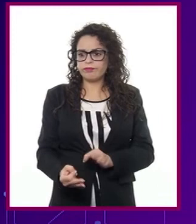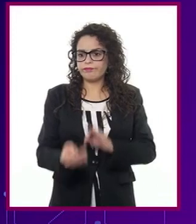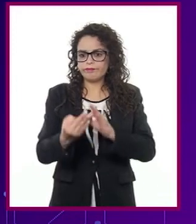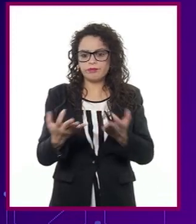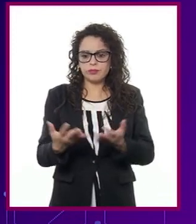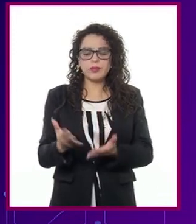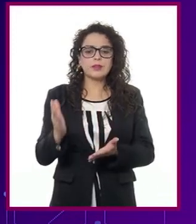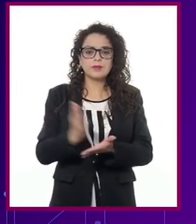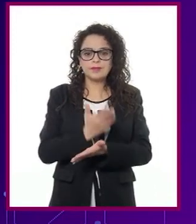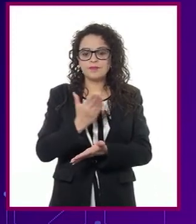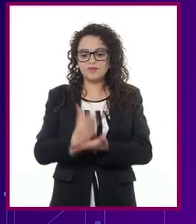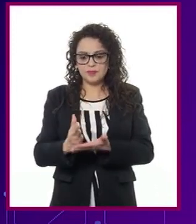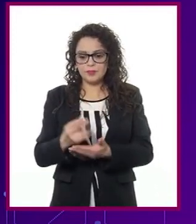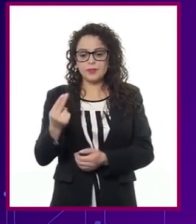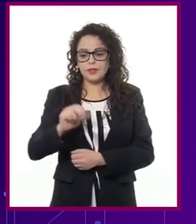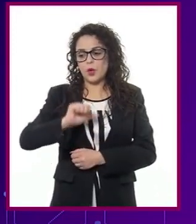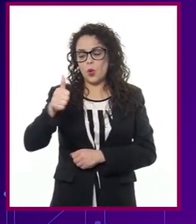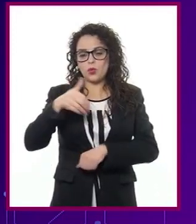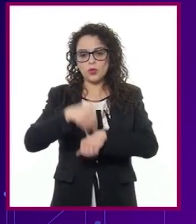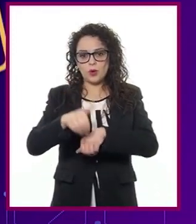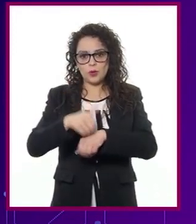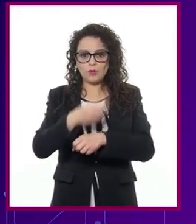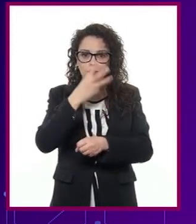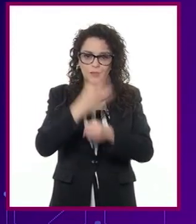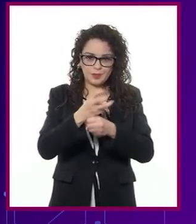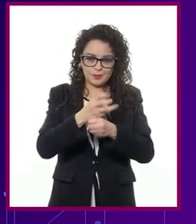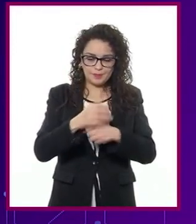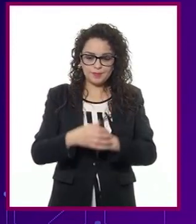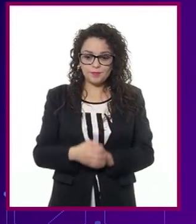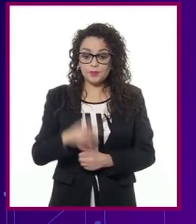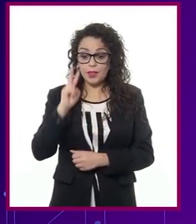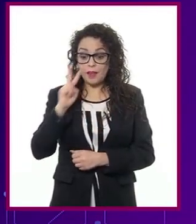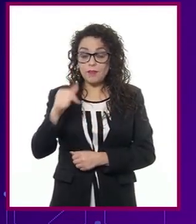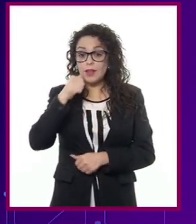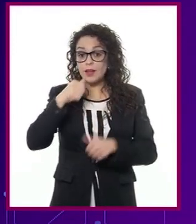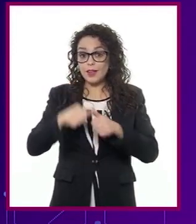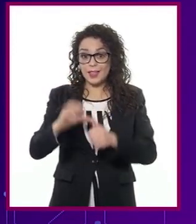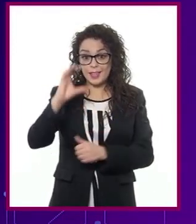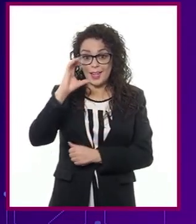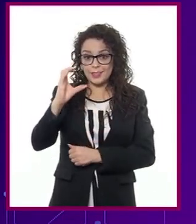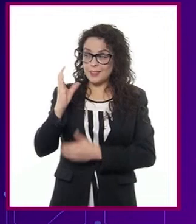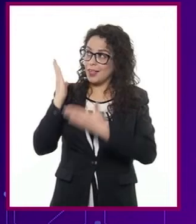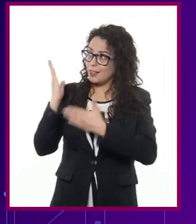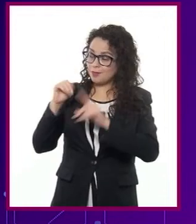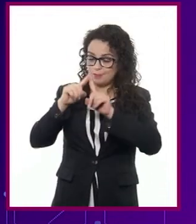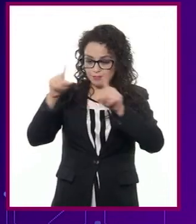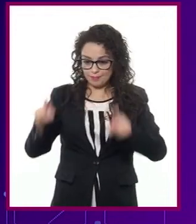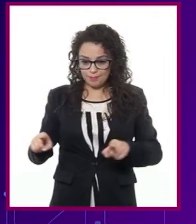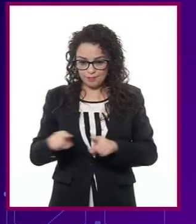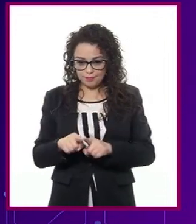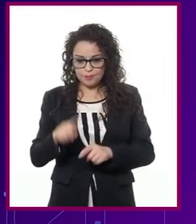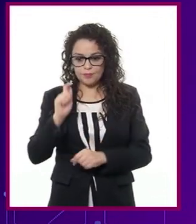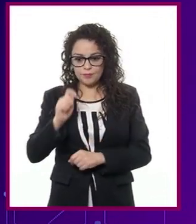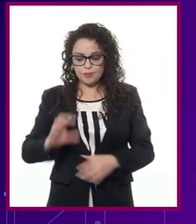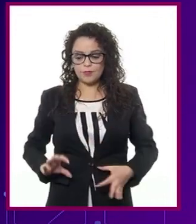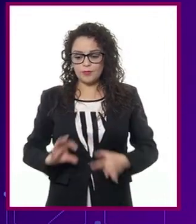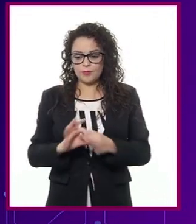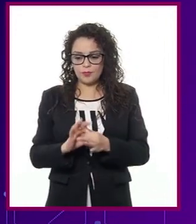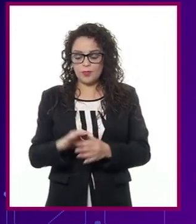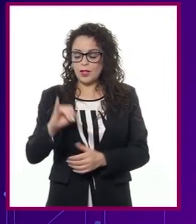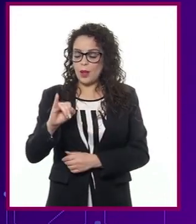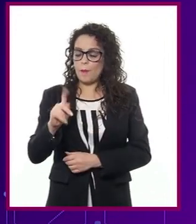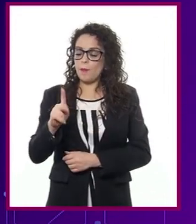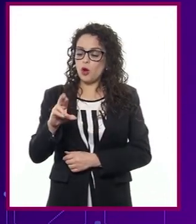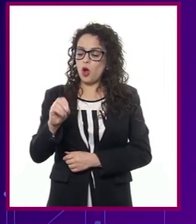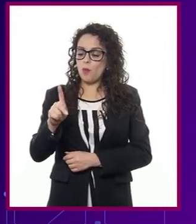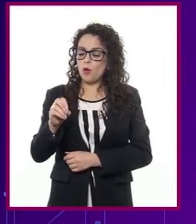entre un tercer número. En el recuadro C vemos la relación de proporcionalidad, donde se iguala 2